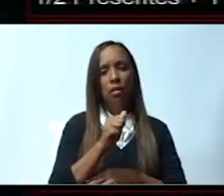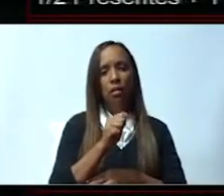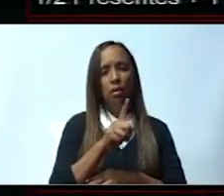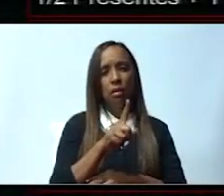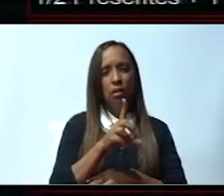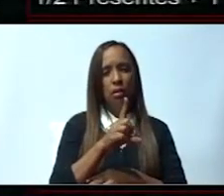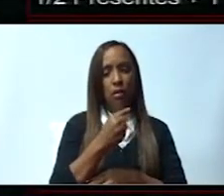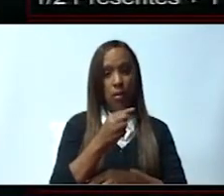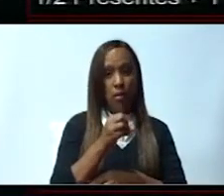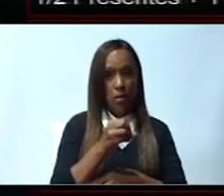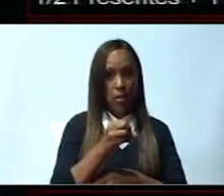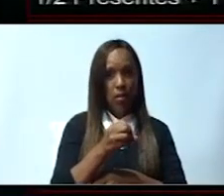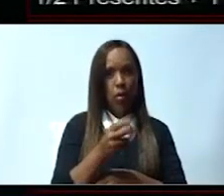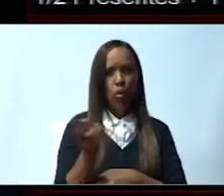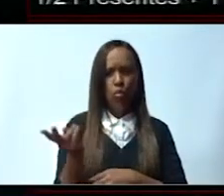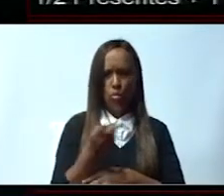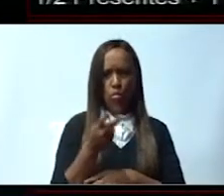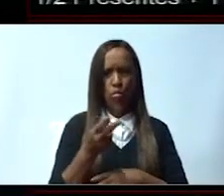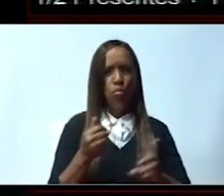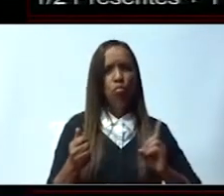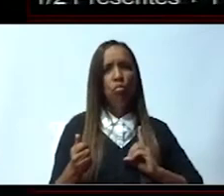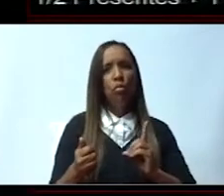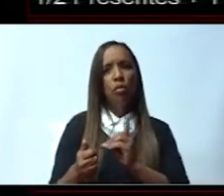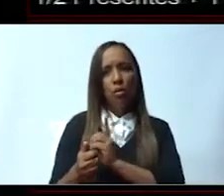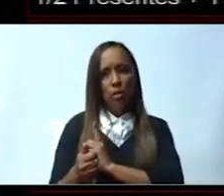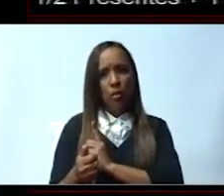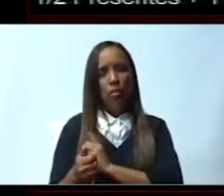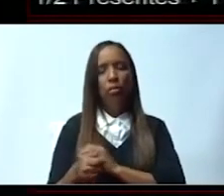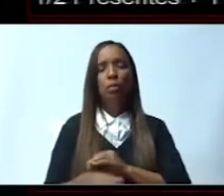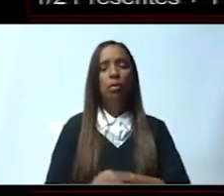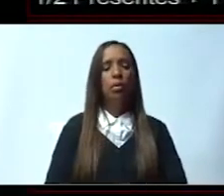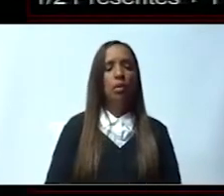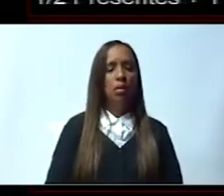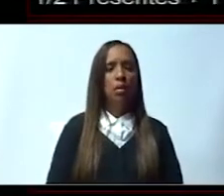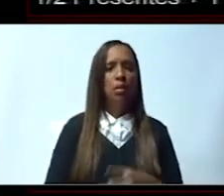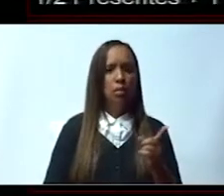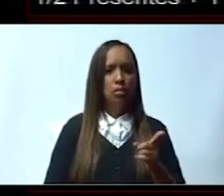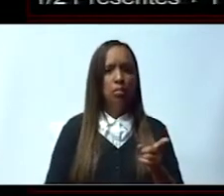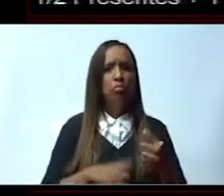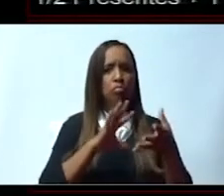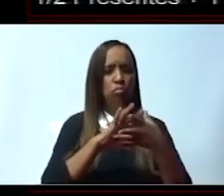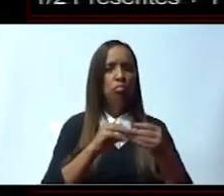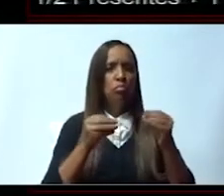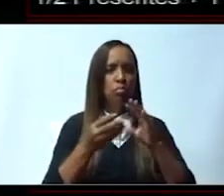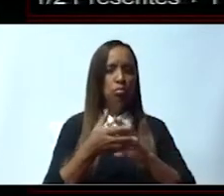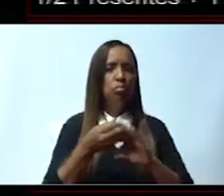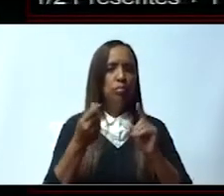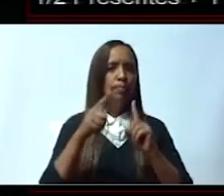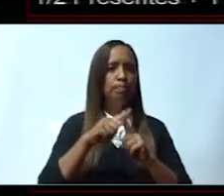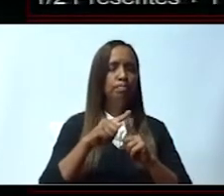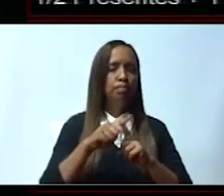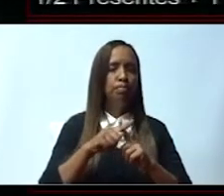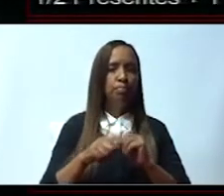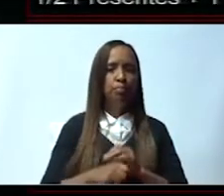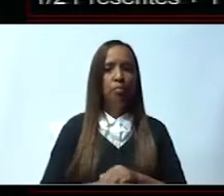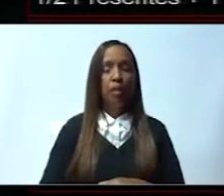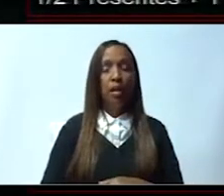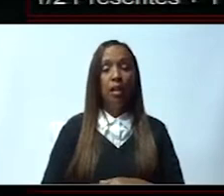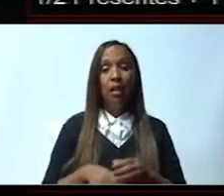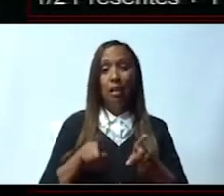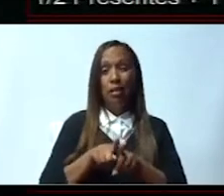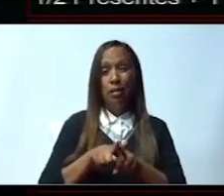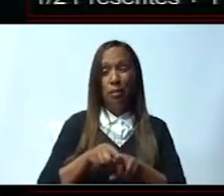Muchos sectores de la vida nacional han estado pidiendo la aprobación de este proyecto. Nos faltan algunos